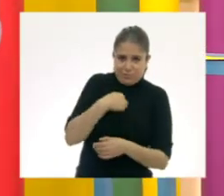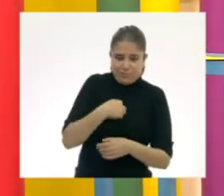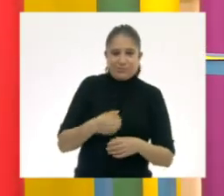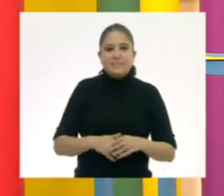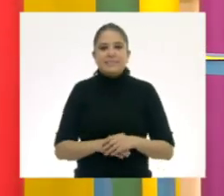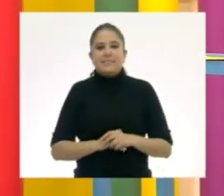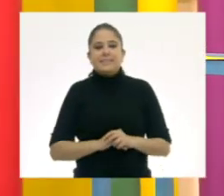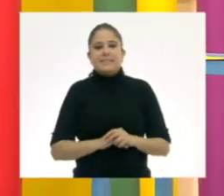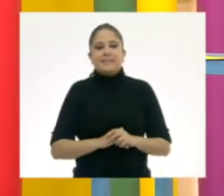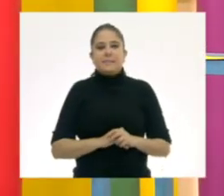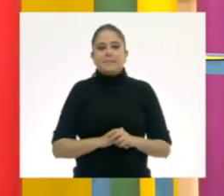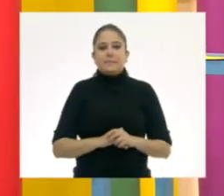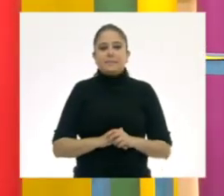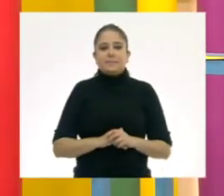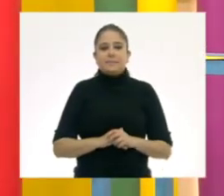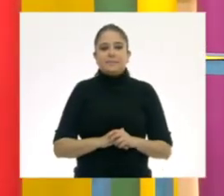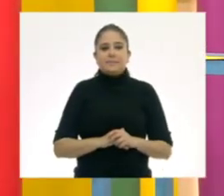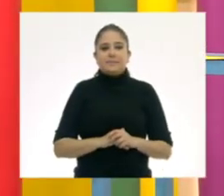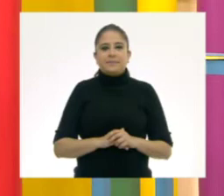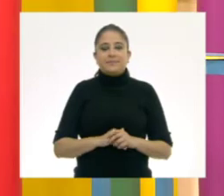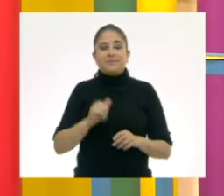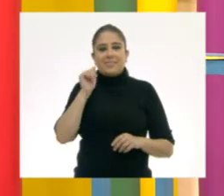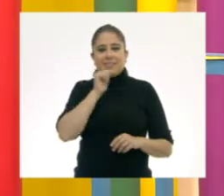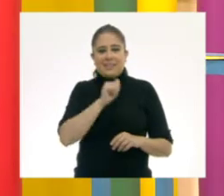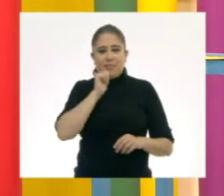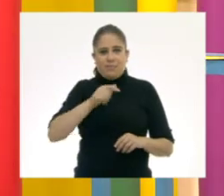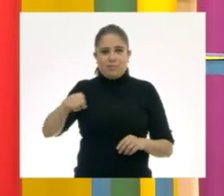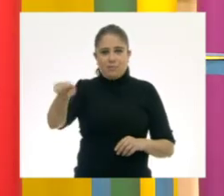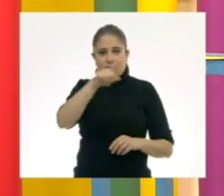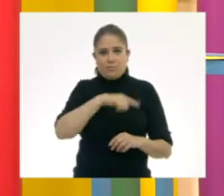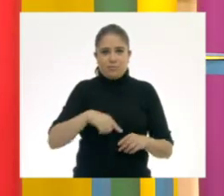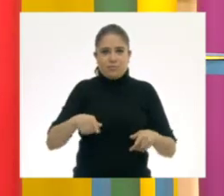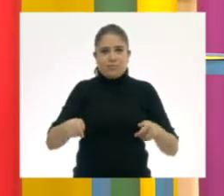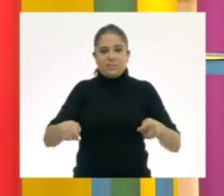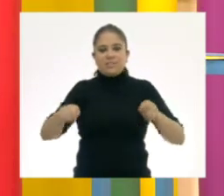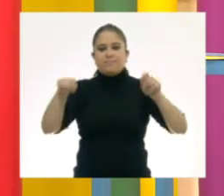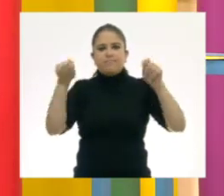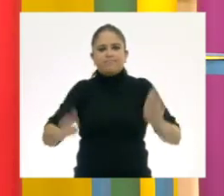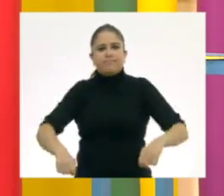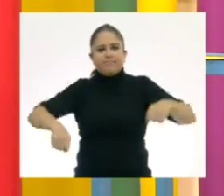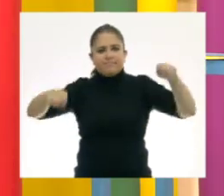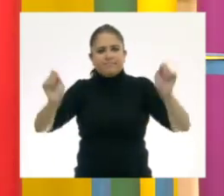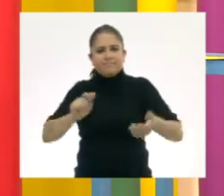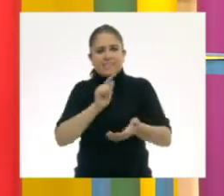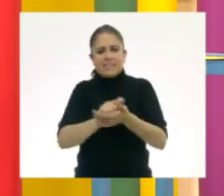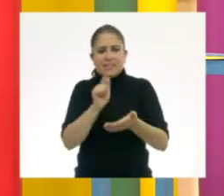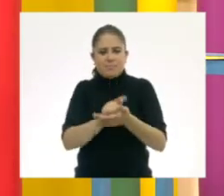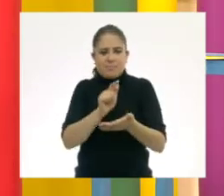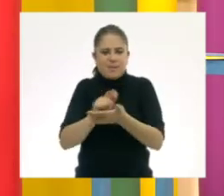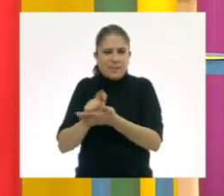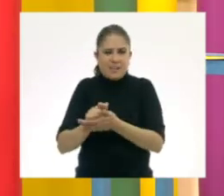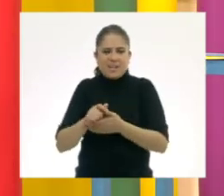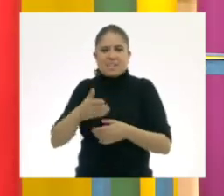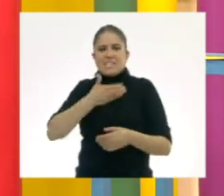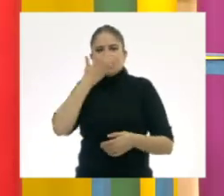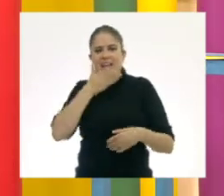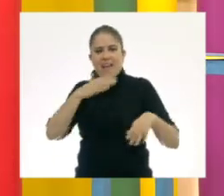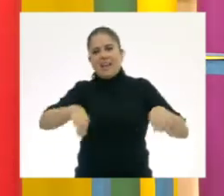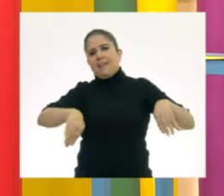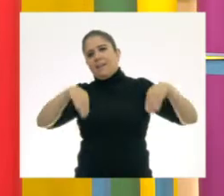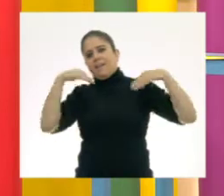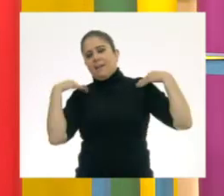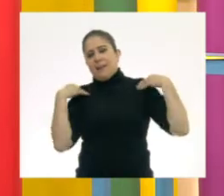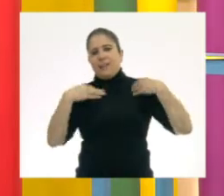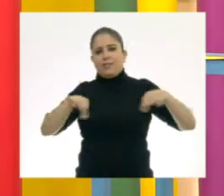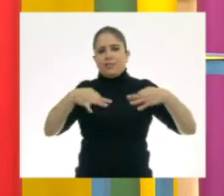¿Sí? Generalmente lo hacemos cuando... sacudimos algo, puede ser una sábana o